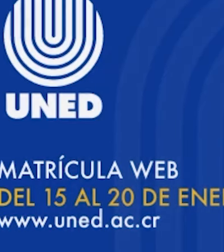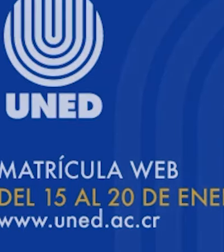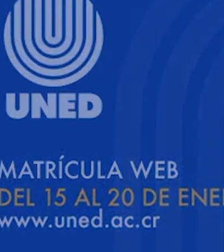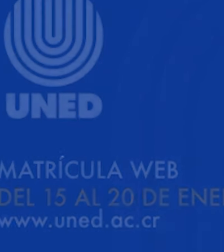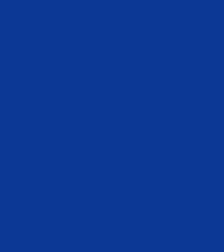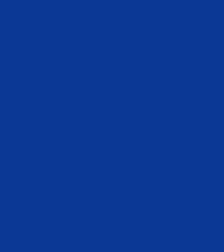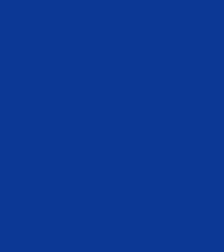tardes